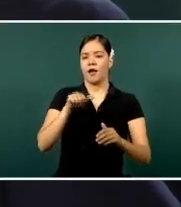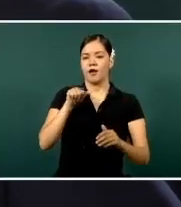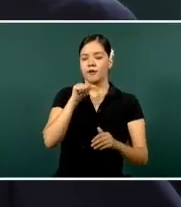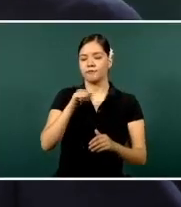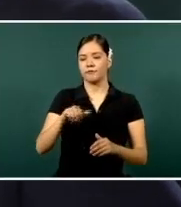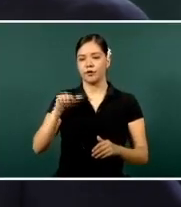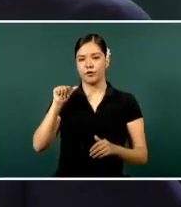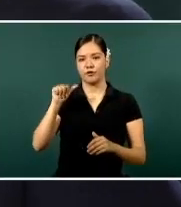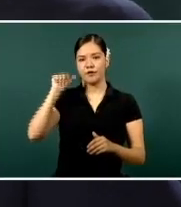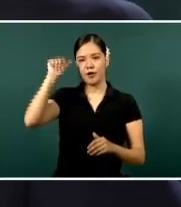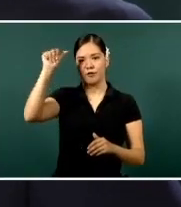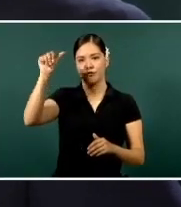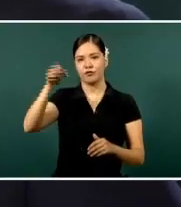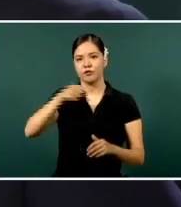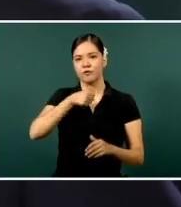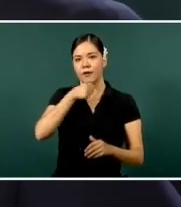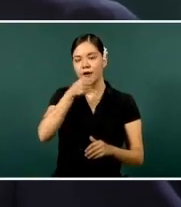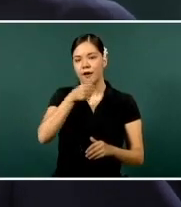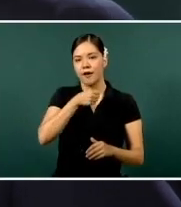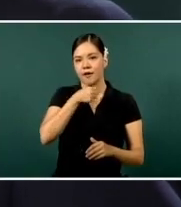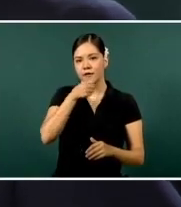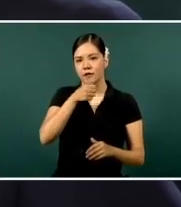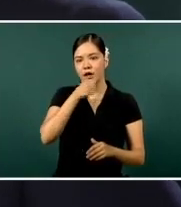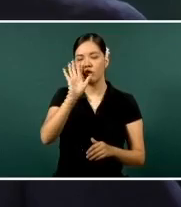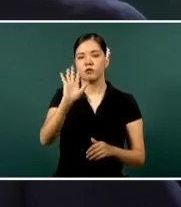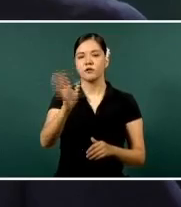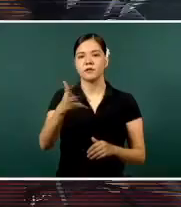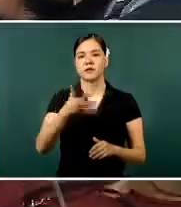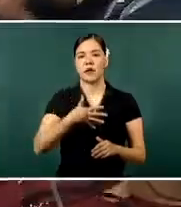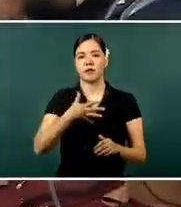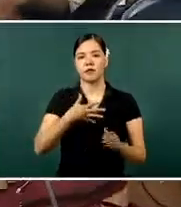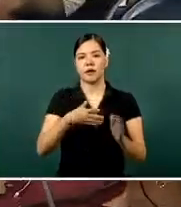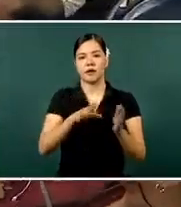Durango están recibiendo sus apoyos.